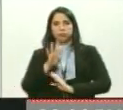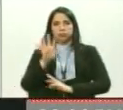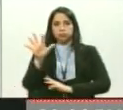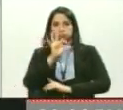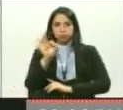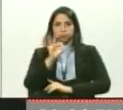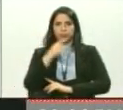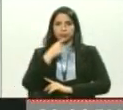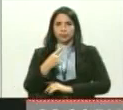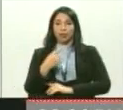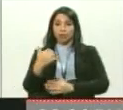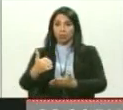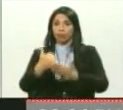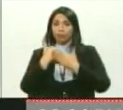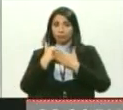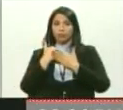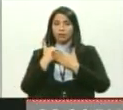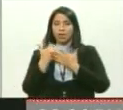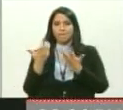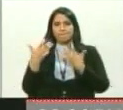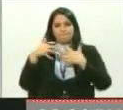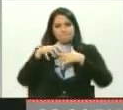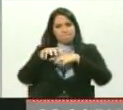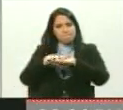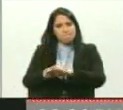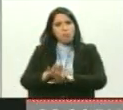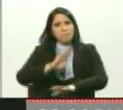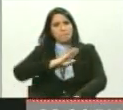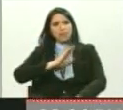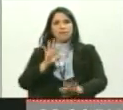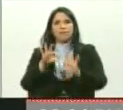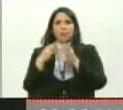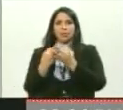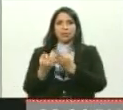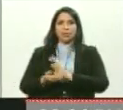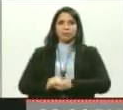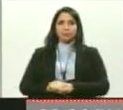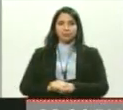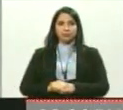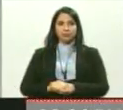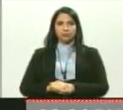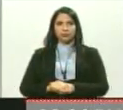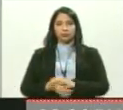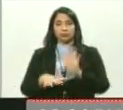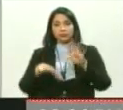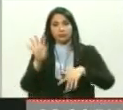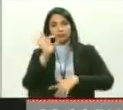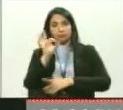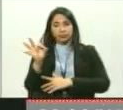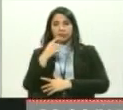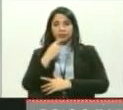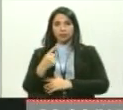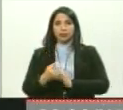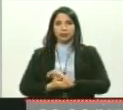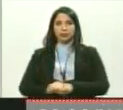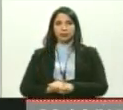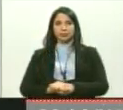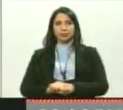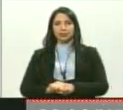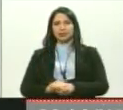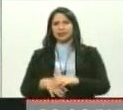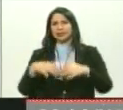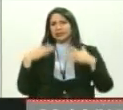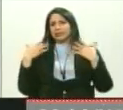45% dice, me ha ayudado a compenetrarme con mi familia. Y el 14% dice, me ha costado